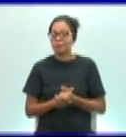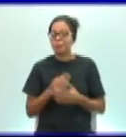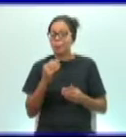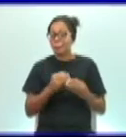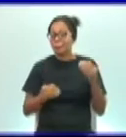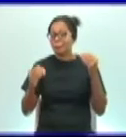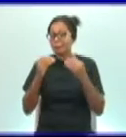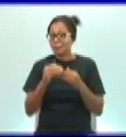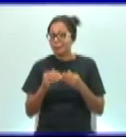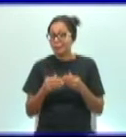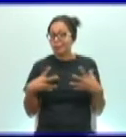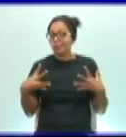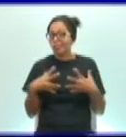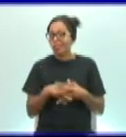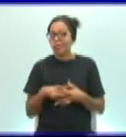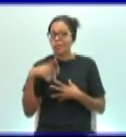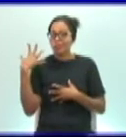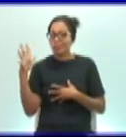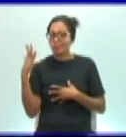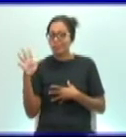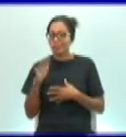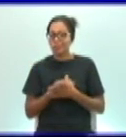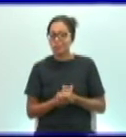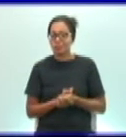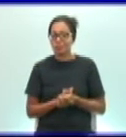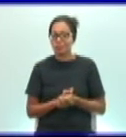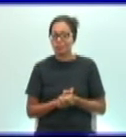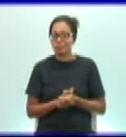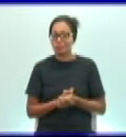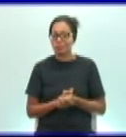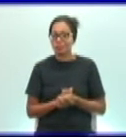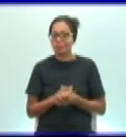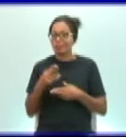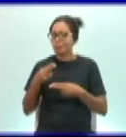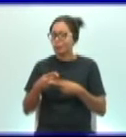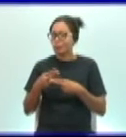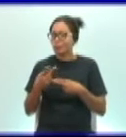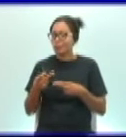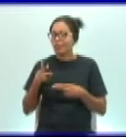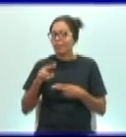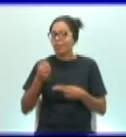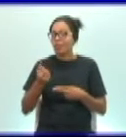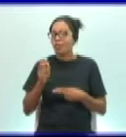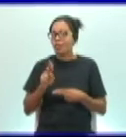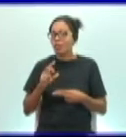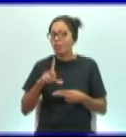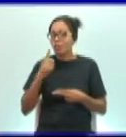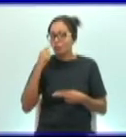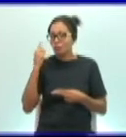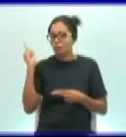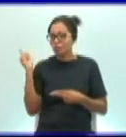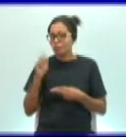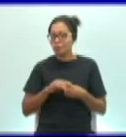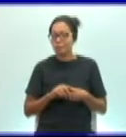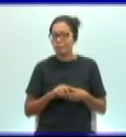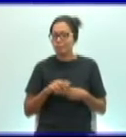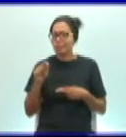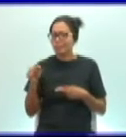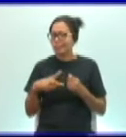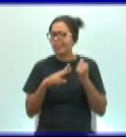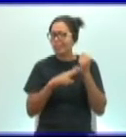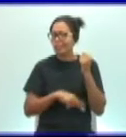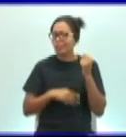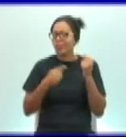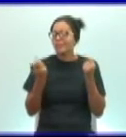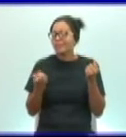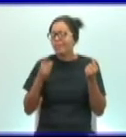dignidad. O sea, vayan viendo que una valoración de la personalidad me sirve para caracterizar una figura, pero el proceso